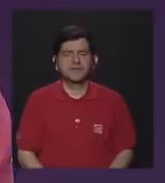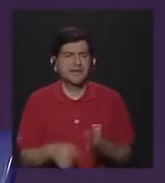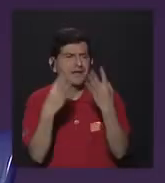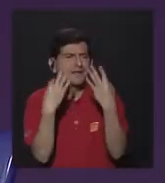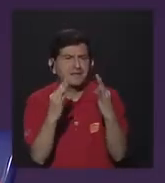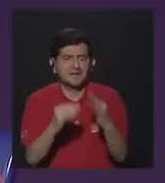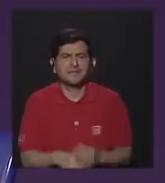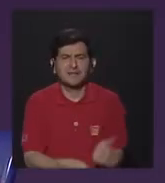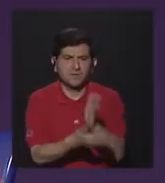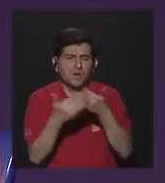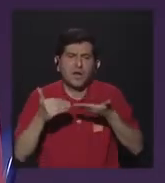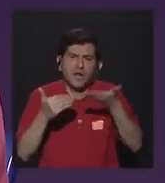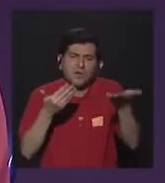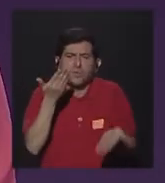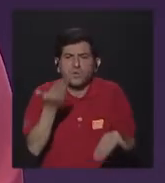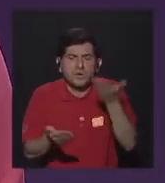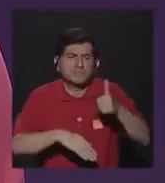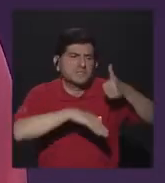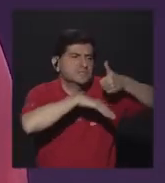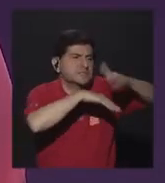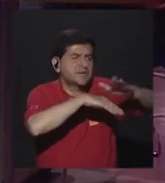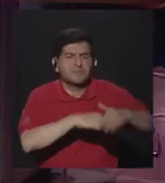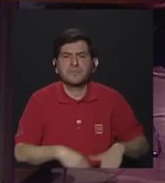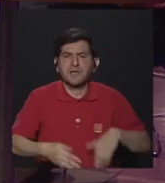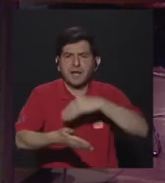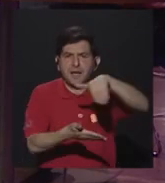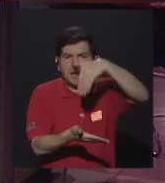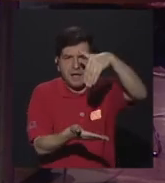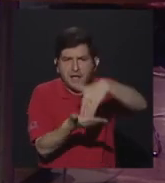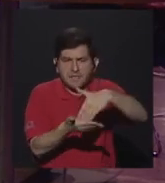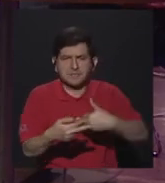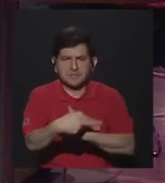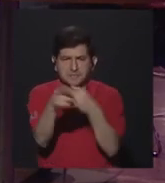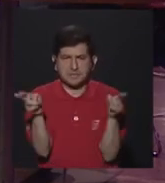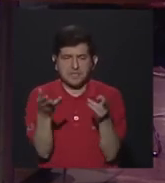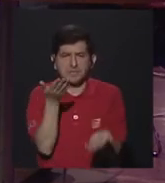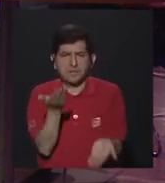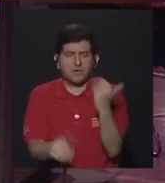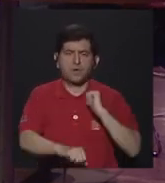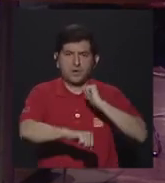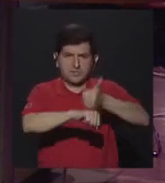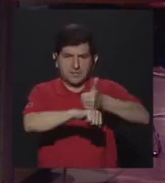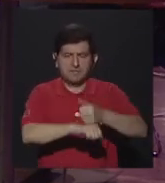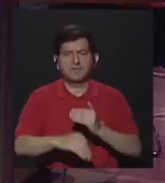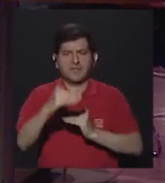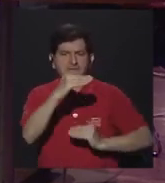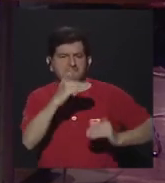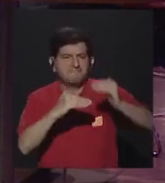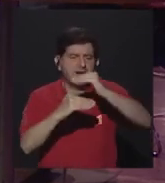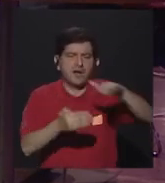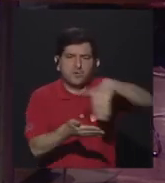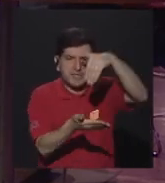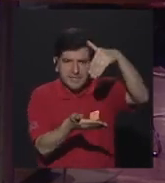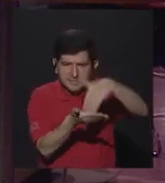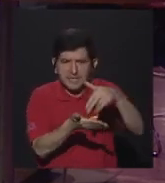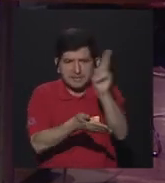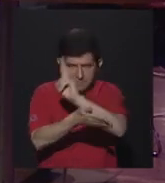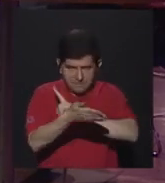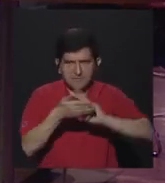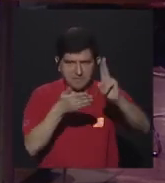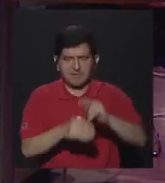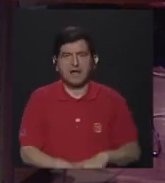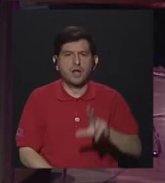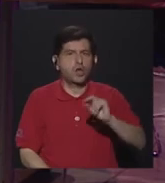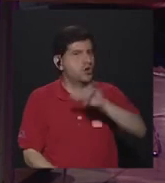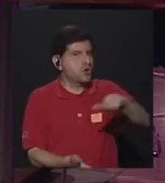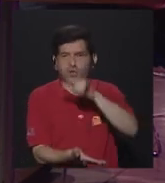como algunas de estas cosas podrían ir hacia los centros regionales y como creamos tal vez facultades centrales de la universidad que no